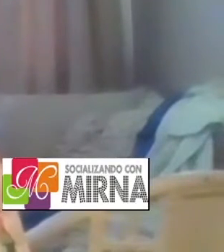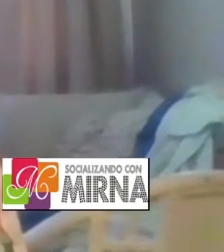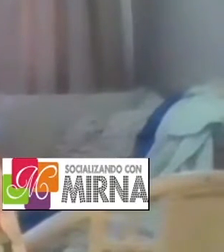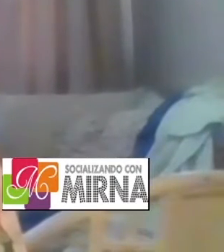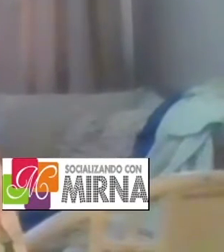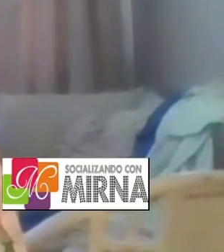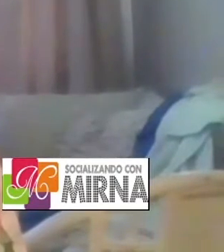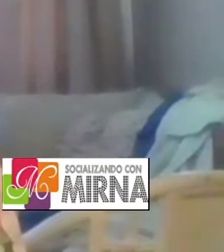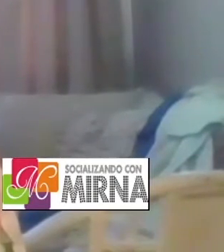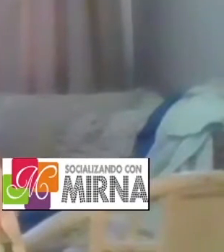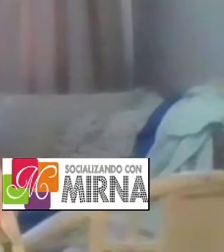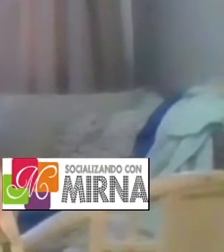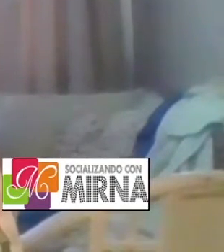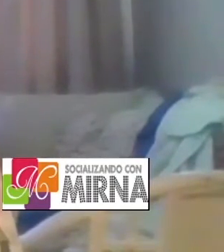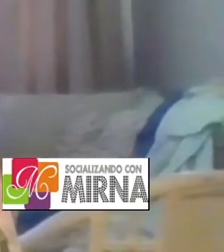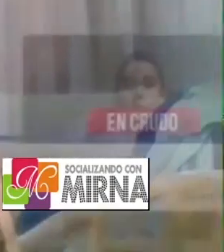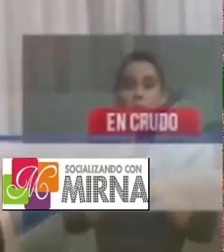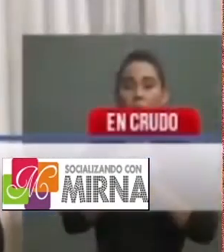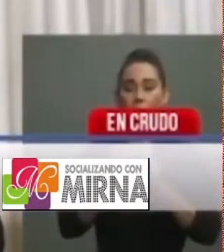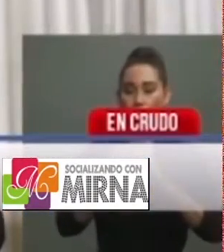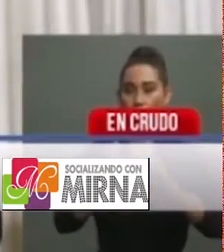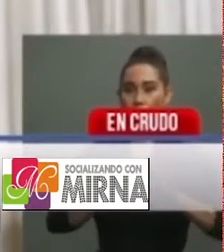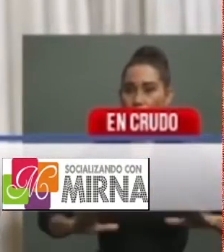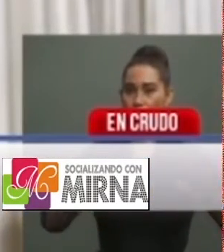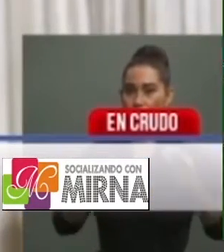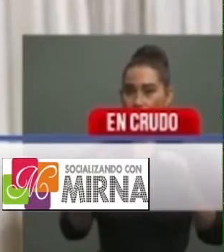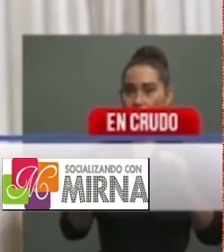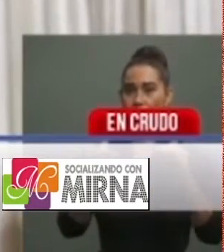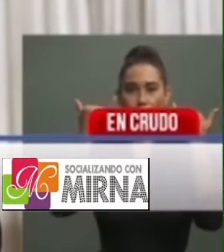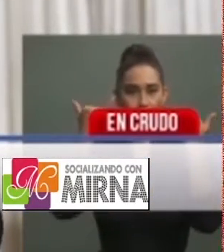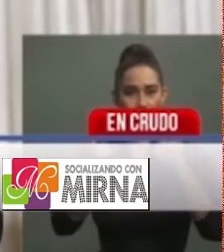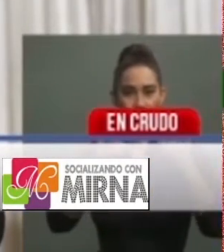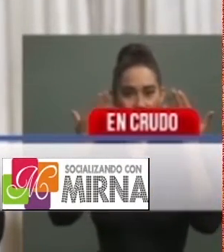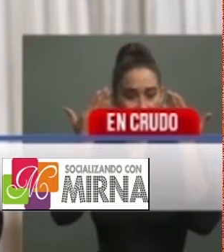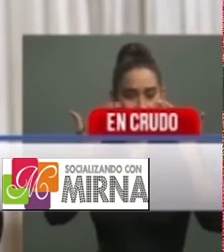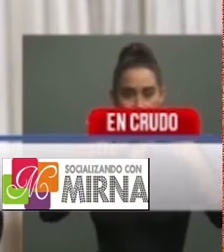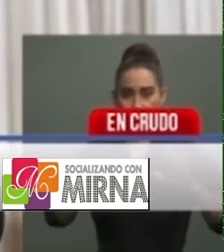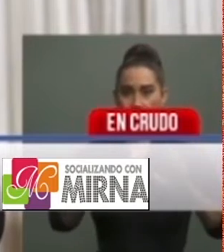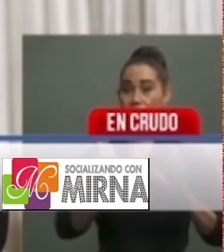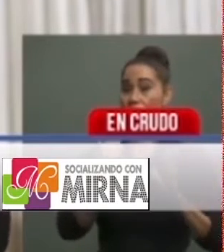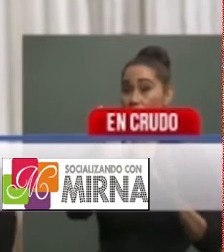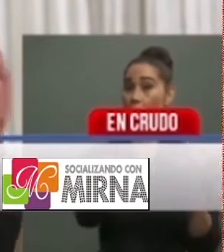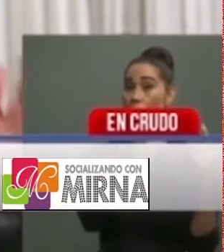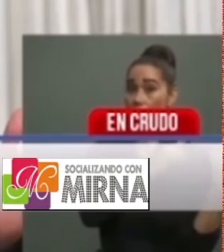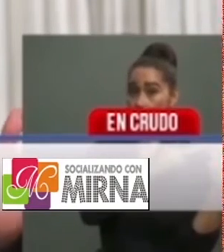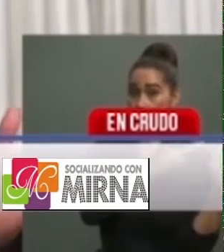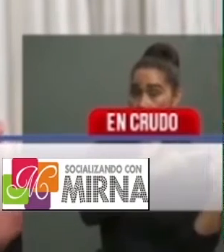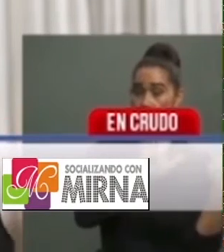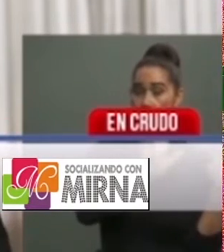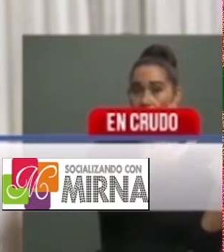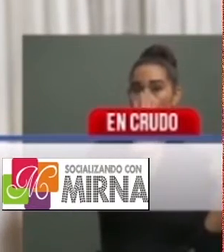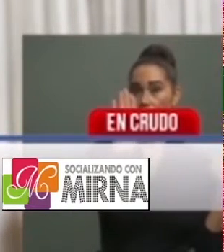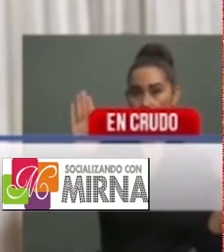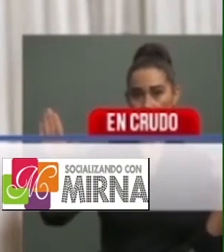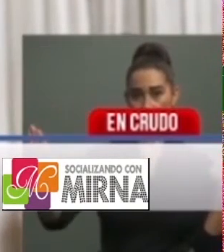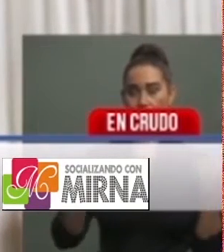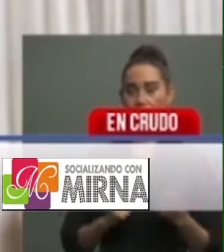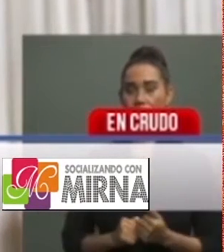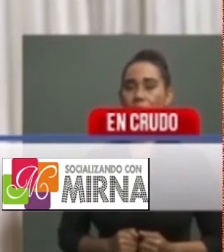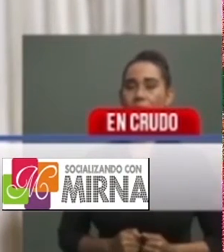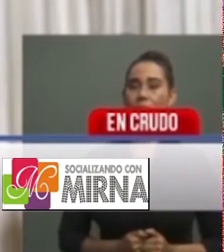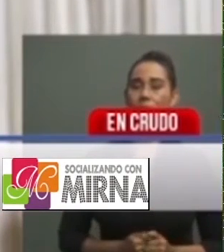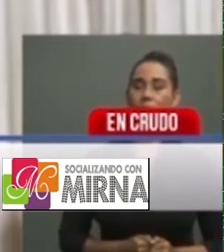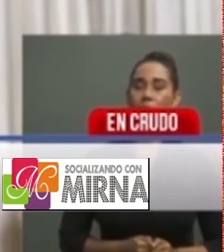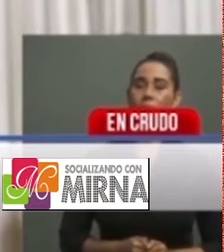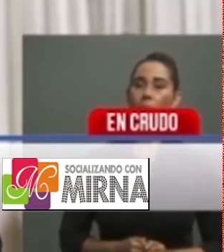la persona que no me hablara arriba, que no me diera mano y esas cosas. O sea que ahora una medida que se debió